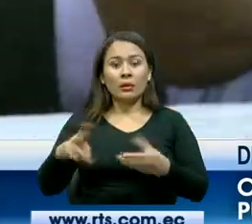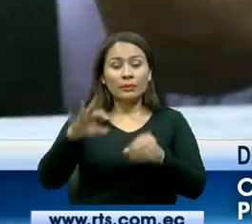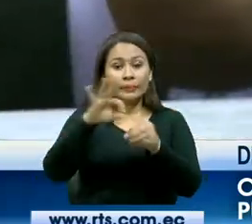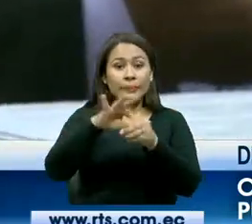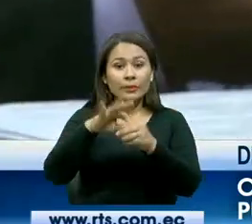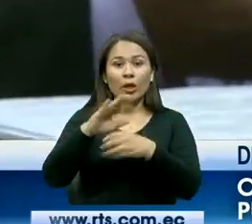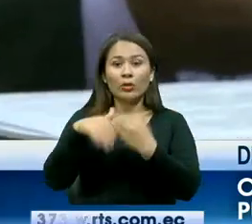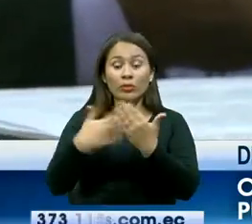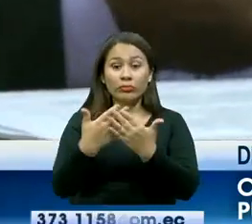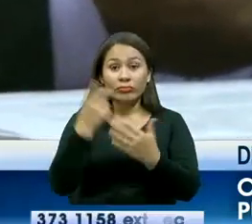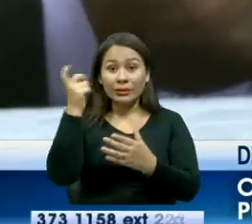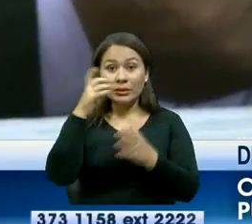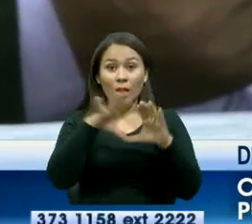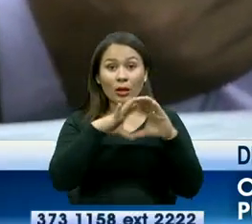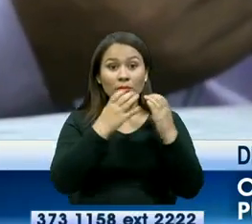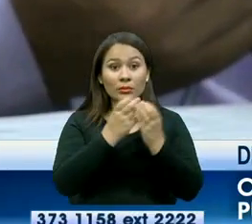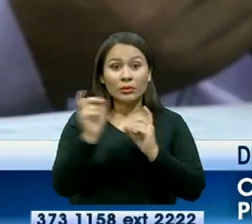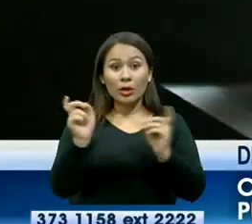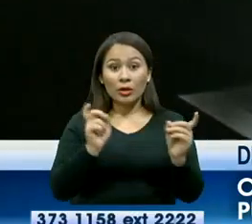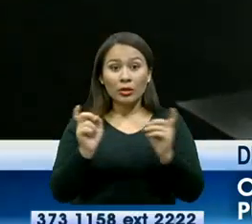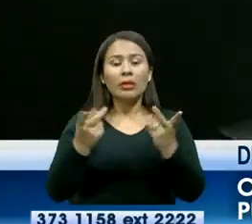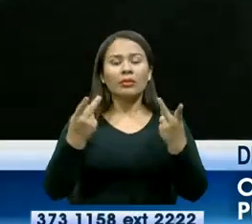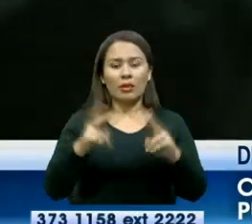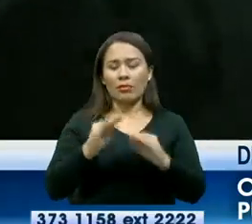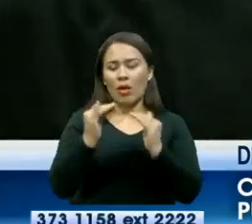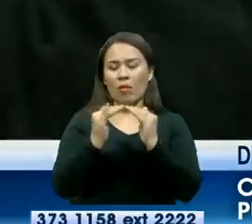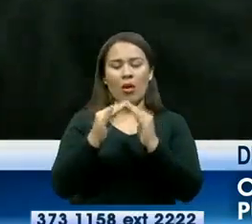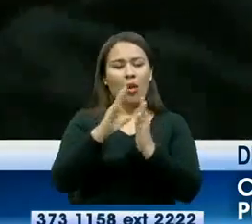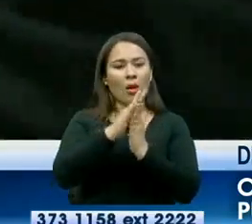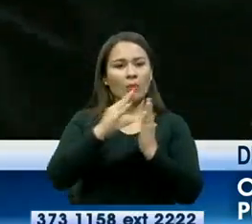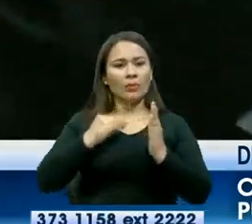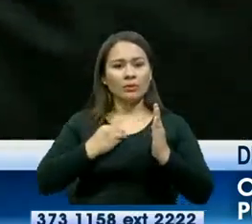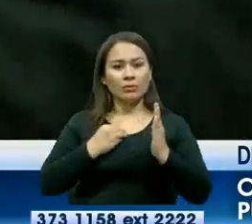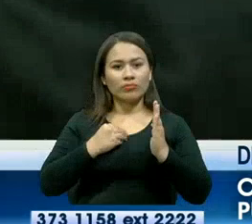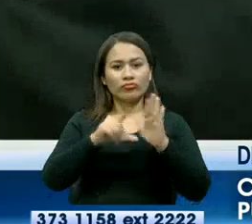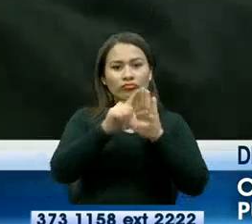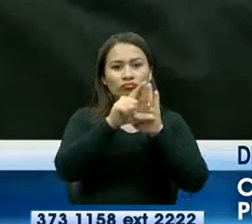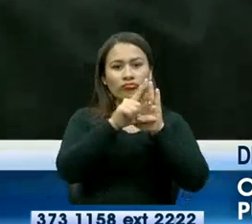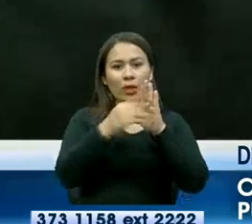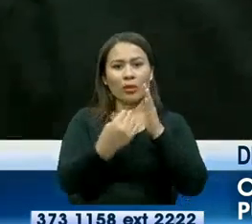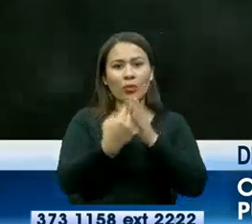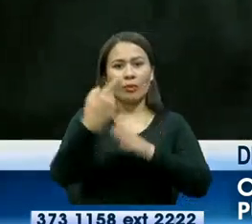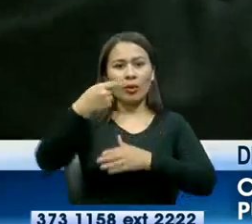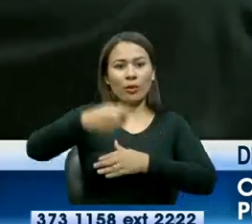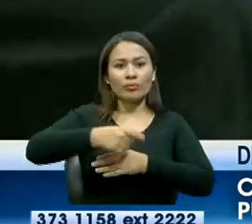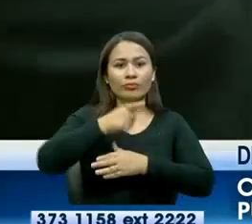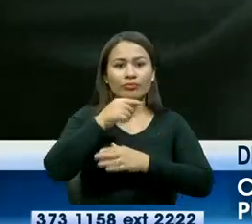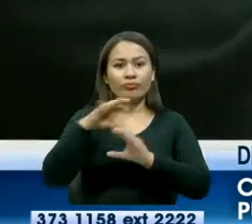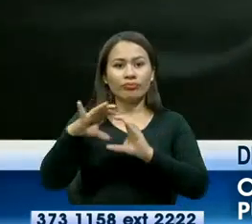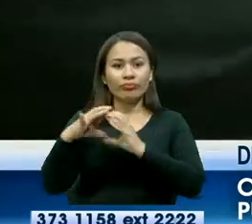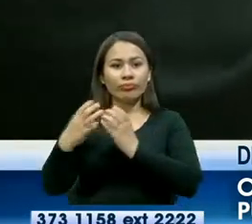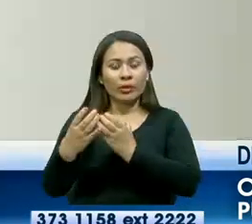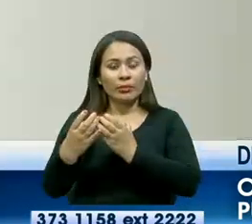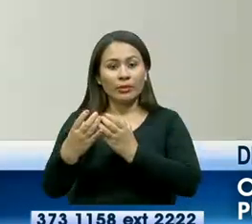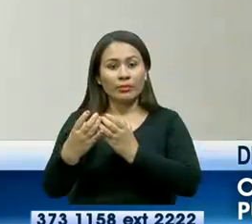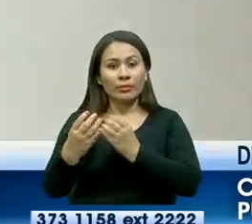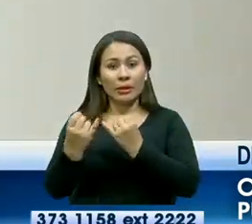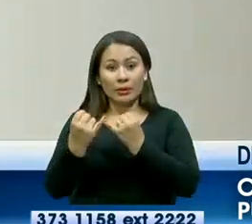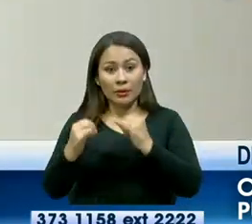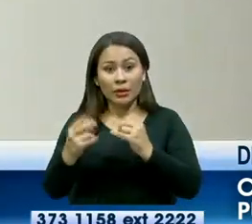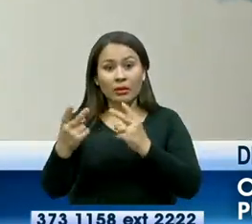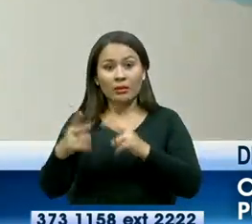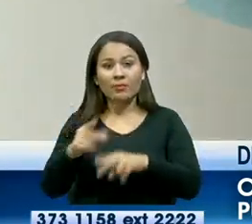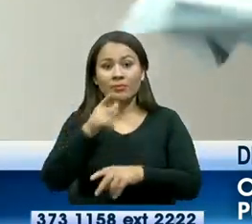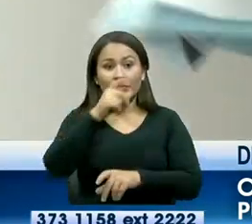de transparencia y control social y de las entidades que integran el régimen autónomo descentralizado, así como